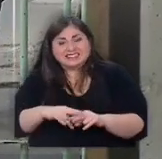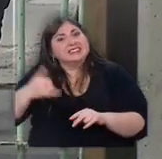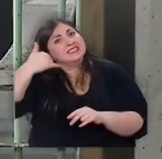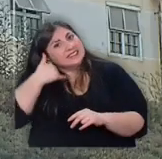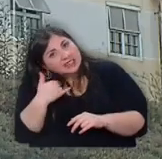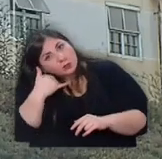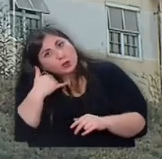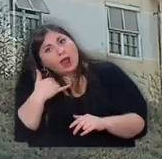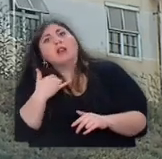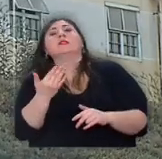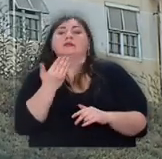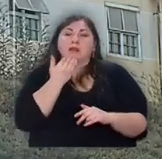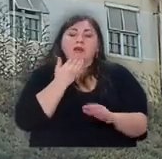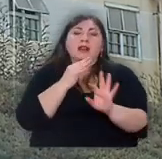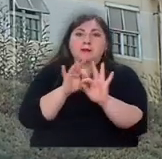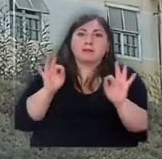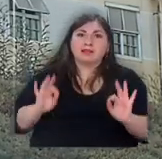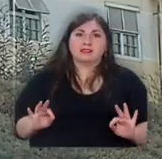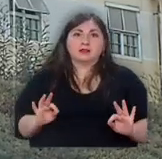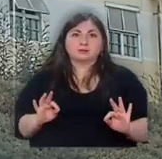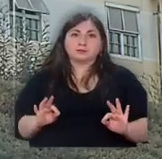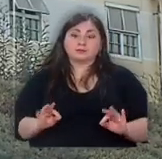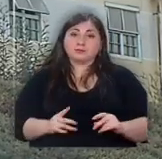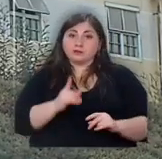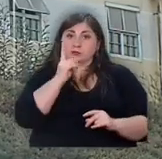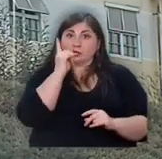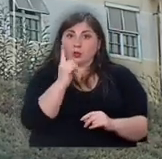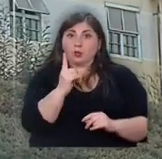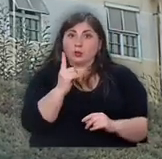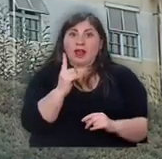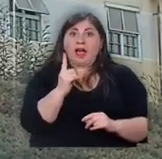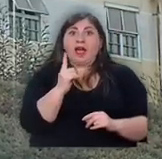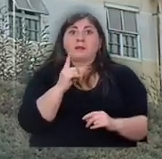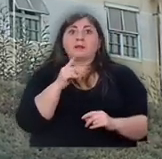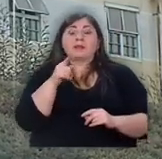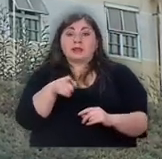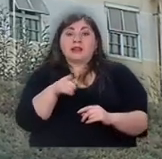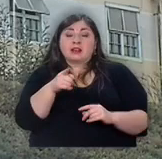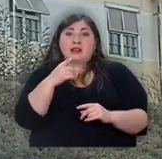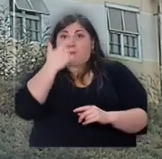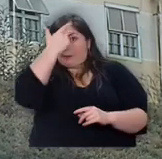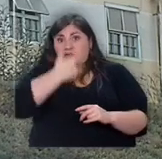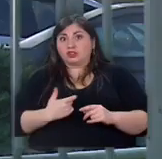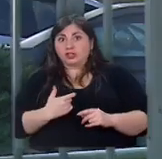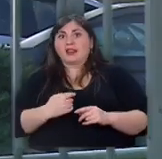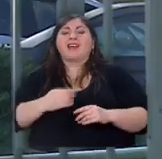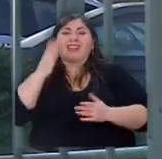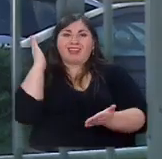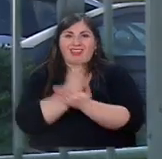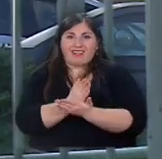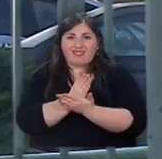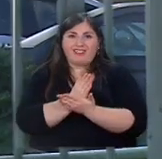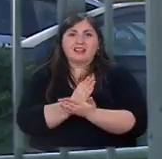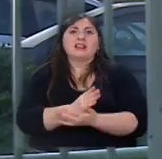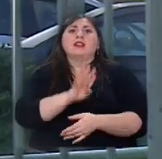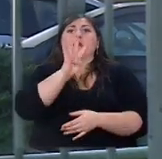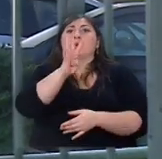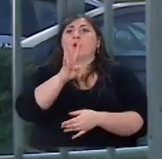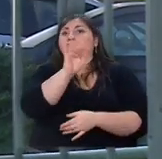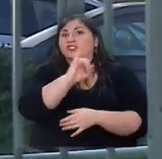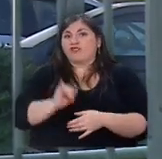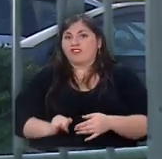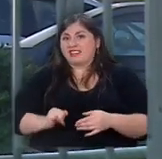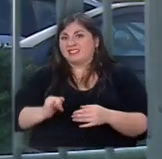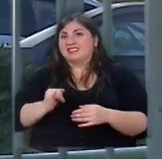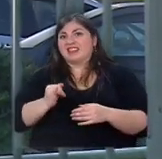teléfonos celulares, en específico a través de una aplicación en la cual los internos, los reos, deben entonces reportarse 4 veces al